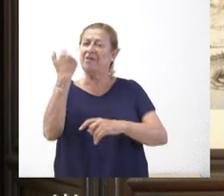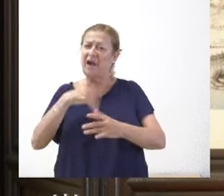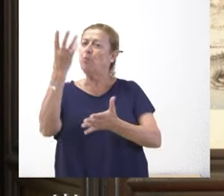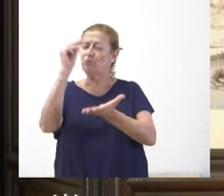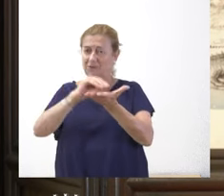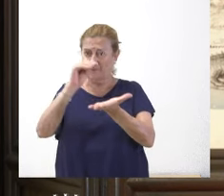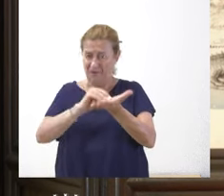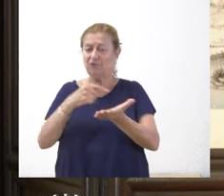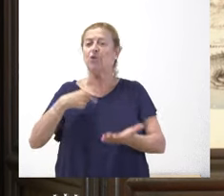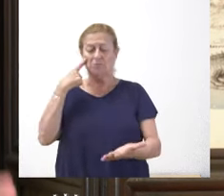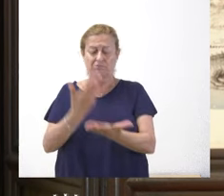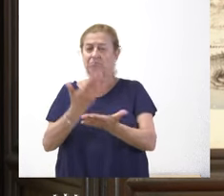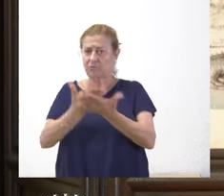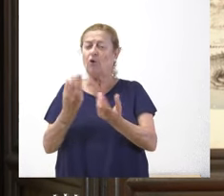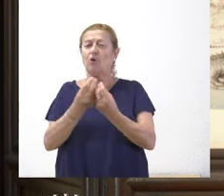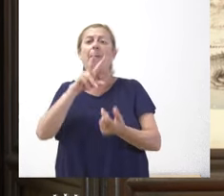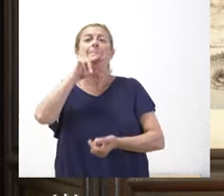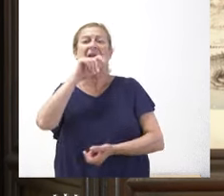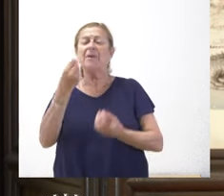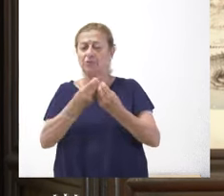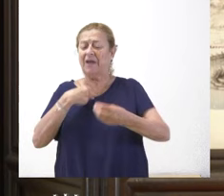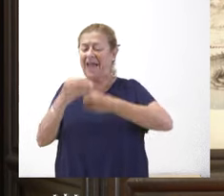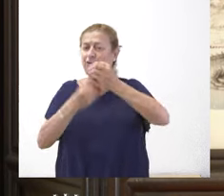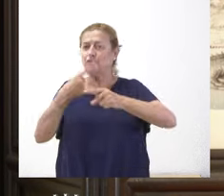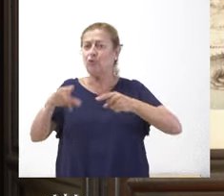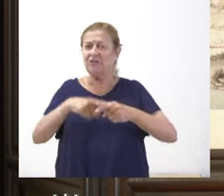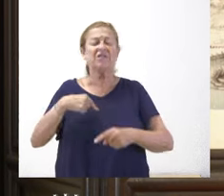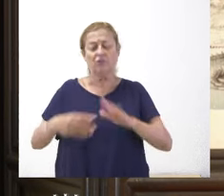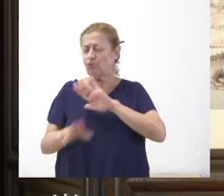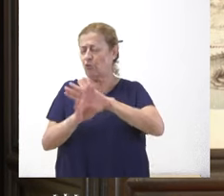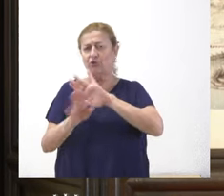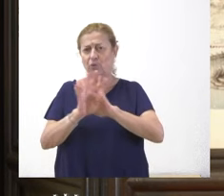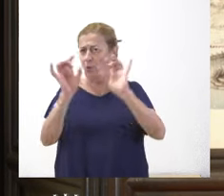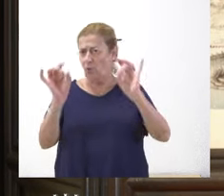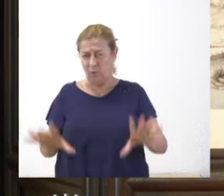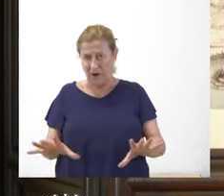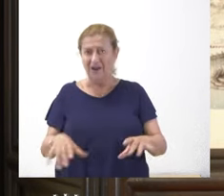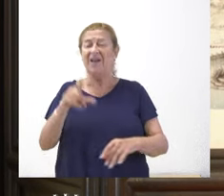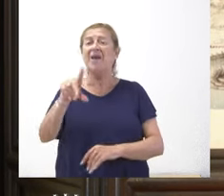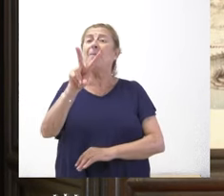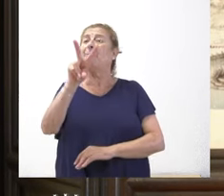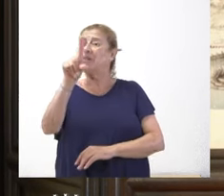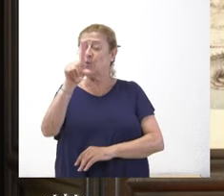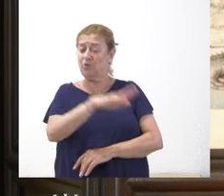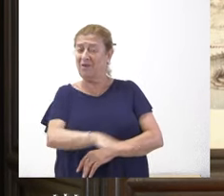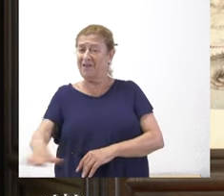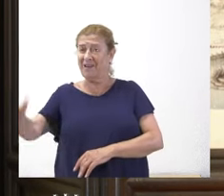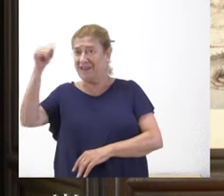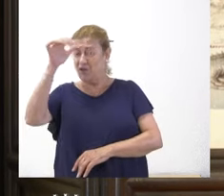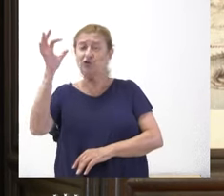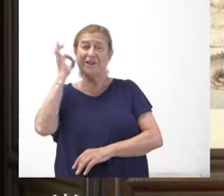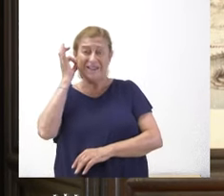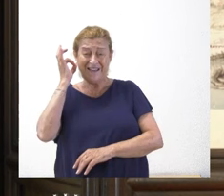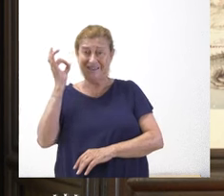con nuestras palabras con nuestros hechos y lo vamos a seguir haciendo esos 21 niñas y